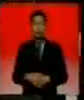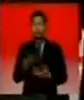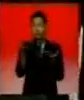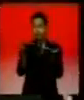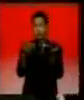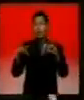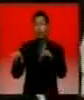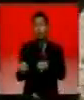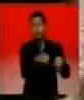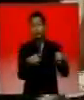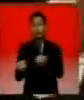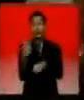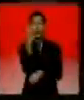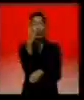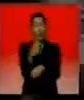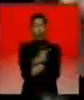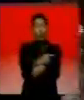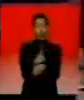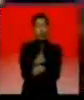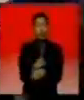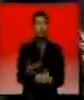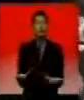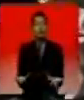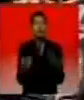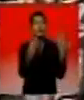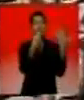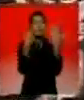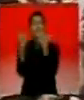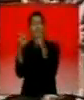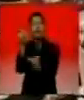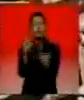un minuto dejó más de 600 víctimas y